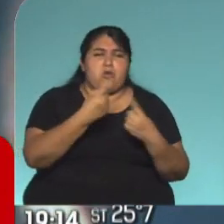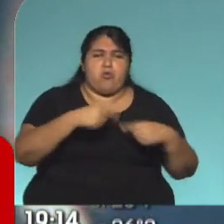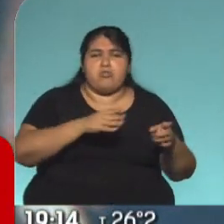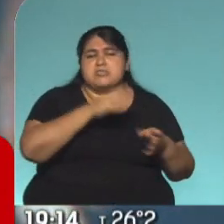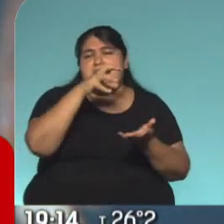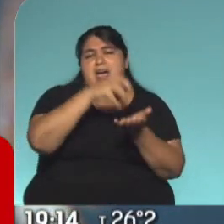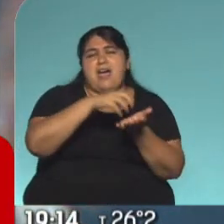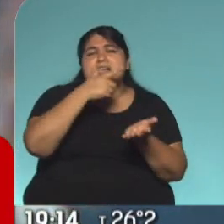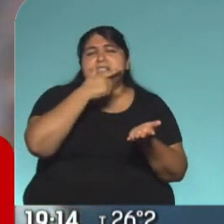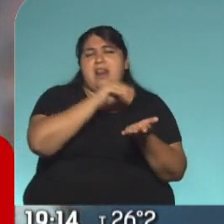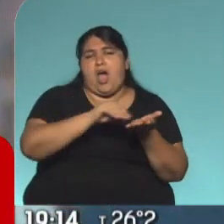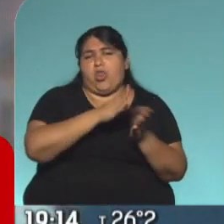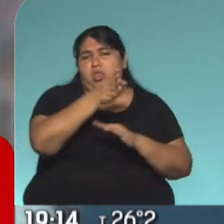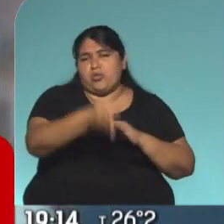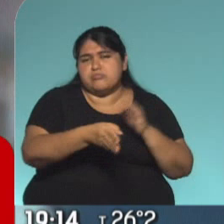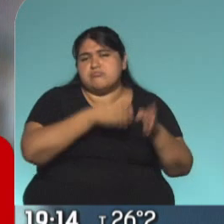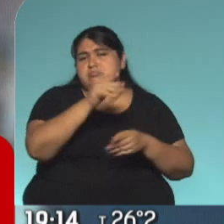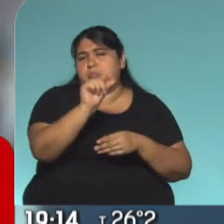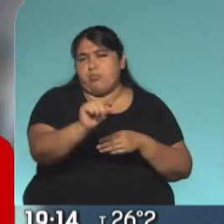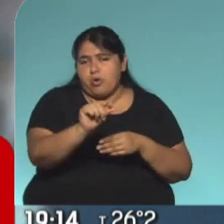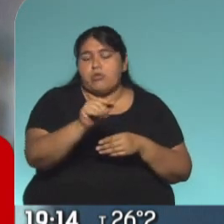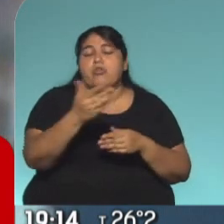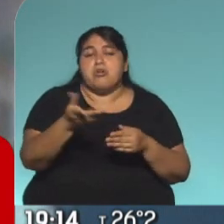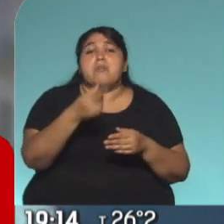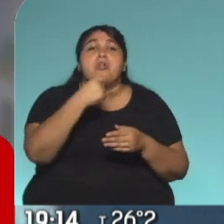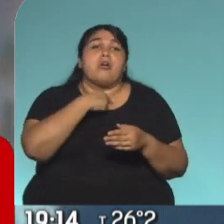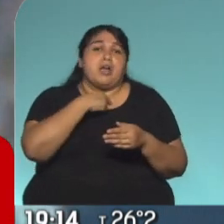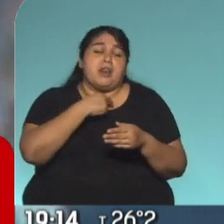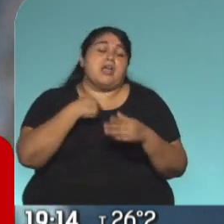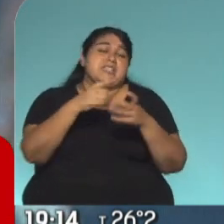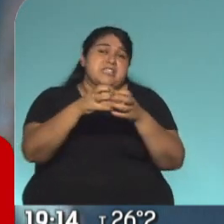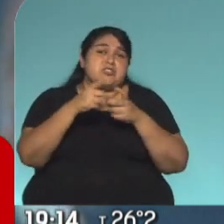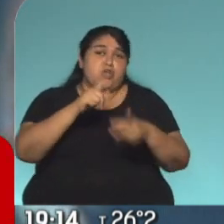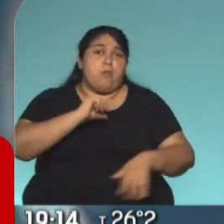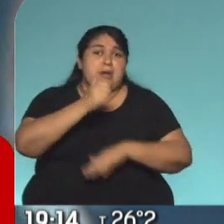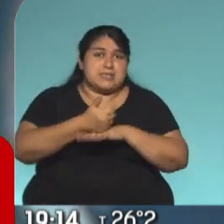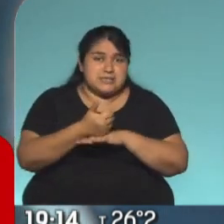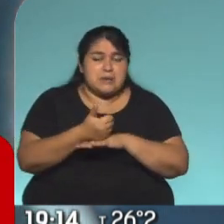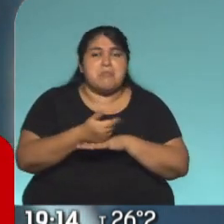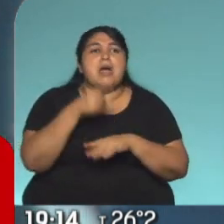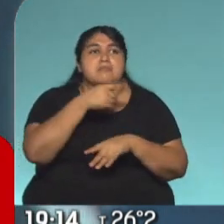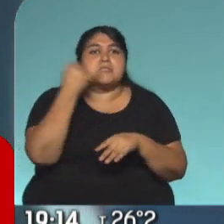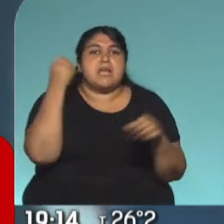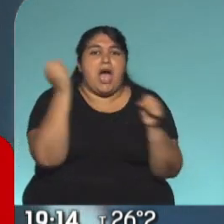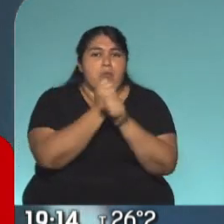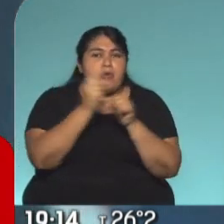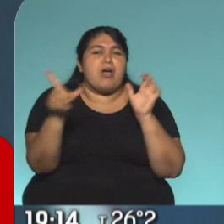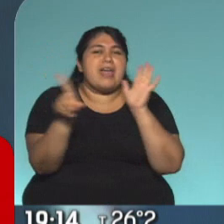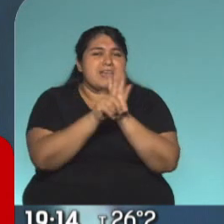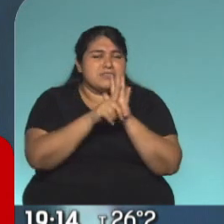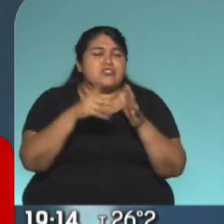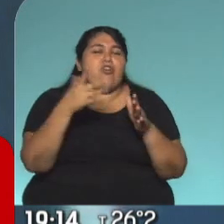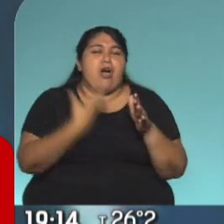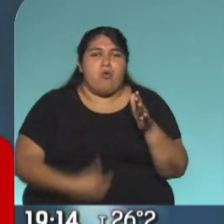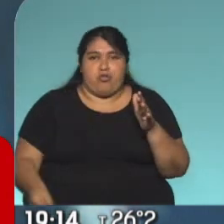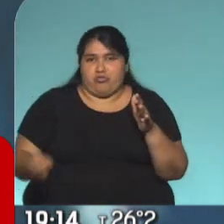casi nada. Había manifestado su voluntad de participar de la sesión donde se aprobó la legalización de la interrupción voluntaria